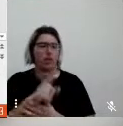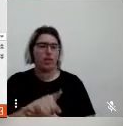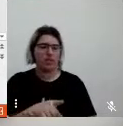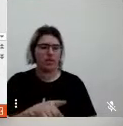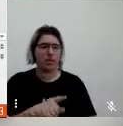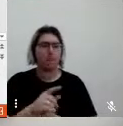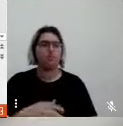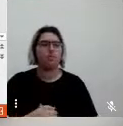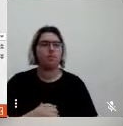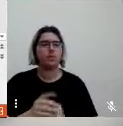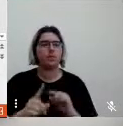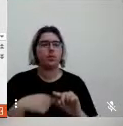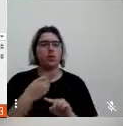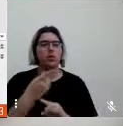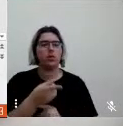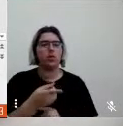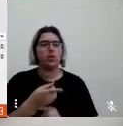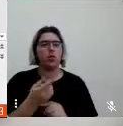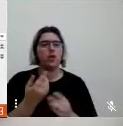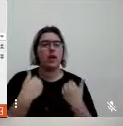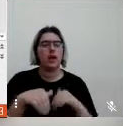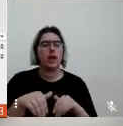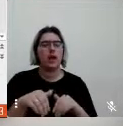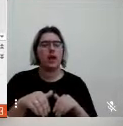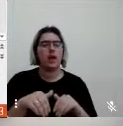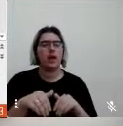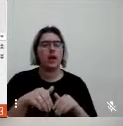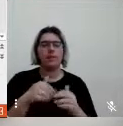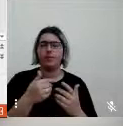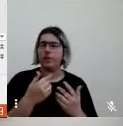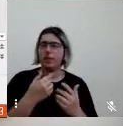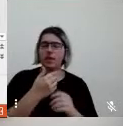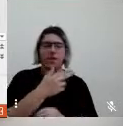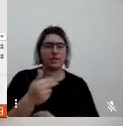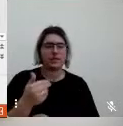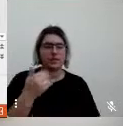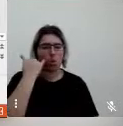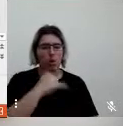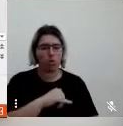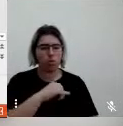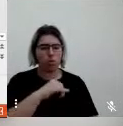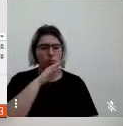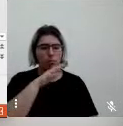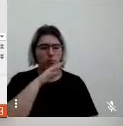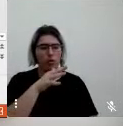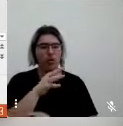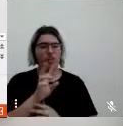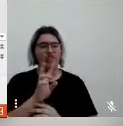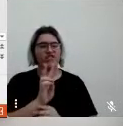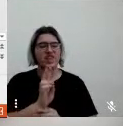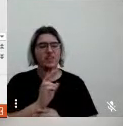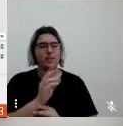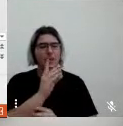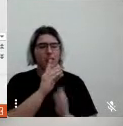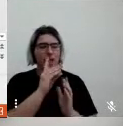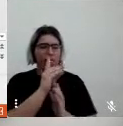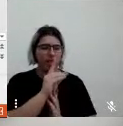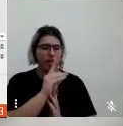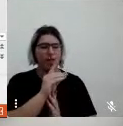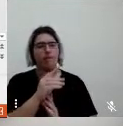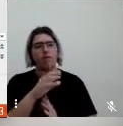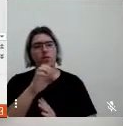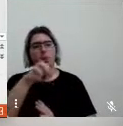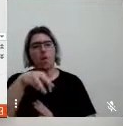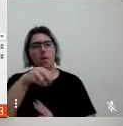la hidratación adecuada, consumir pescado azul por su contenido en vitamina D, en omega 3, que también nos va a